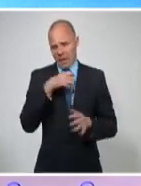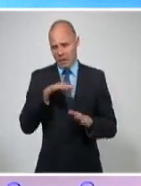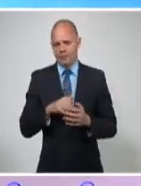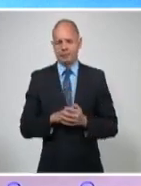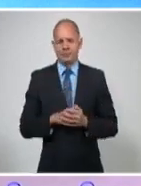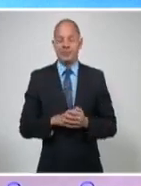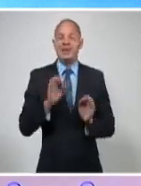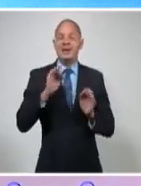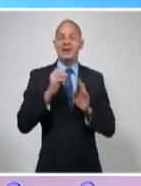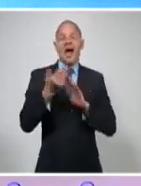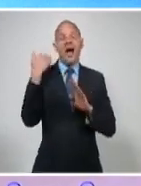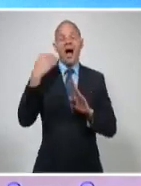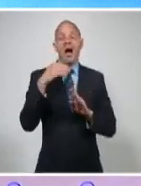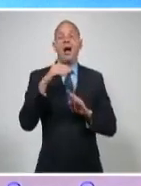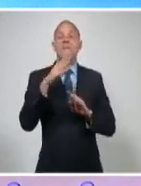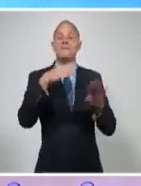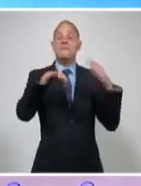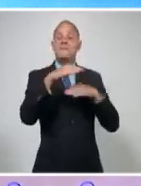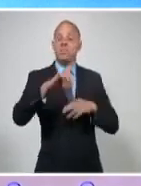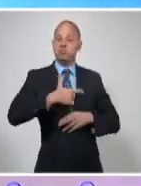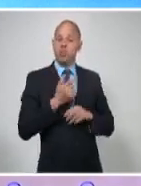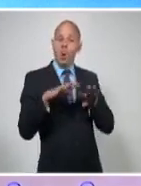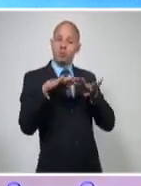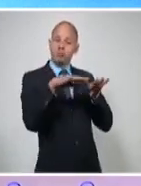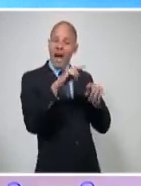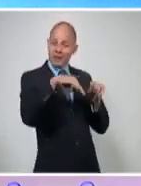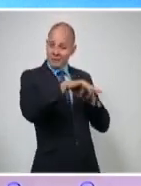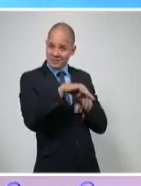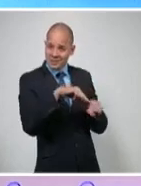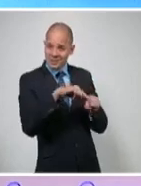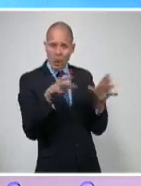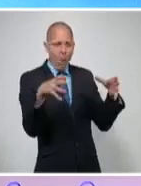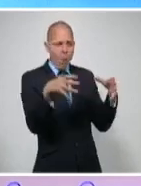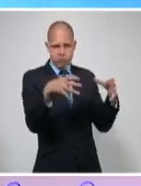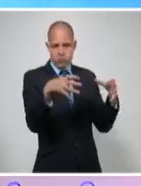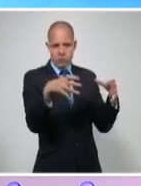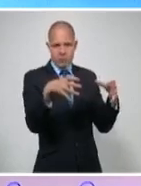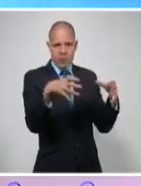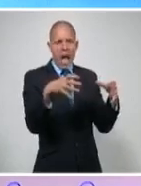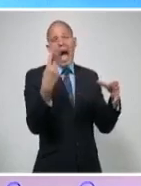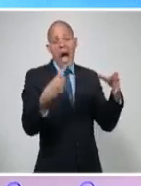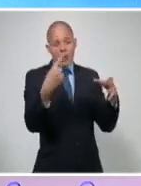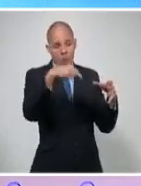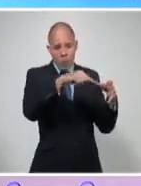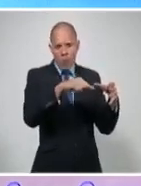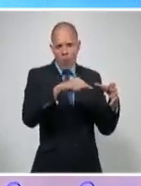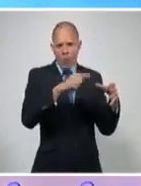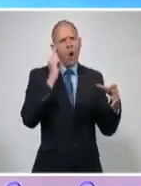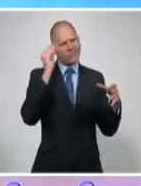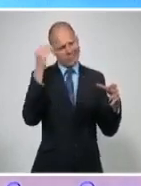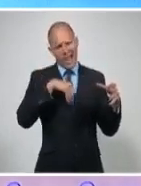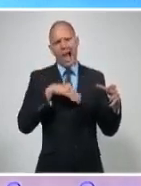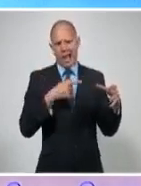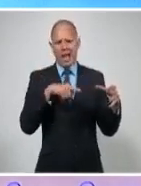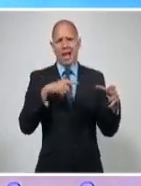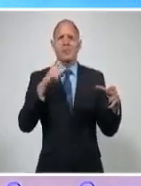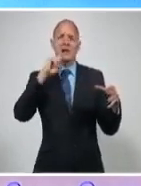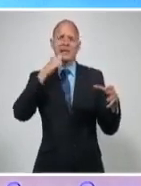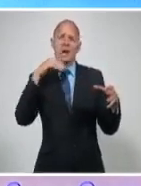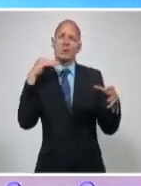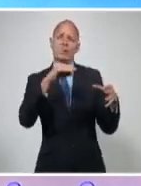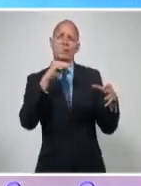jóvenes, unos pocos saben muy bien lo que buscan y reciben dinero para hacerlo. Otros, afortunadamente